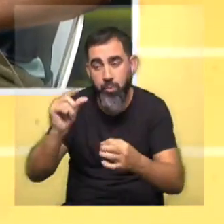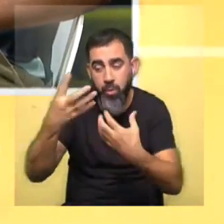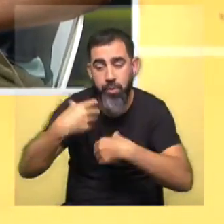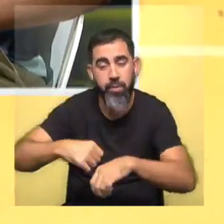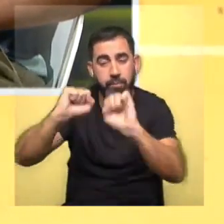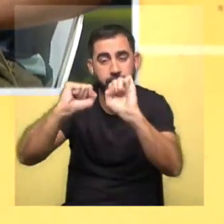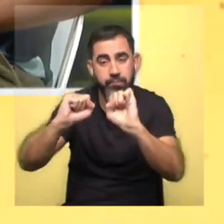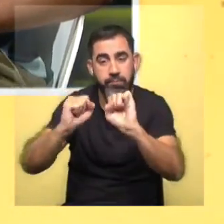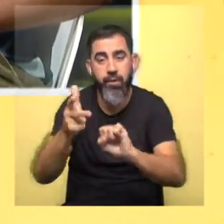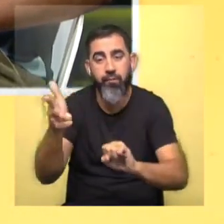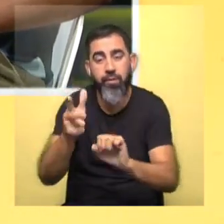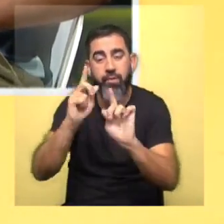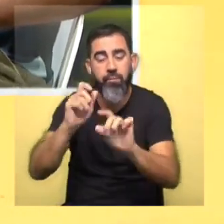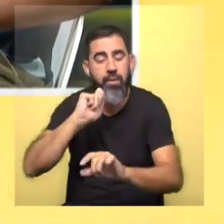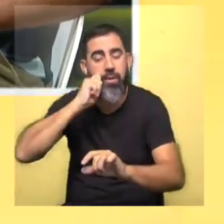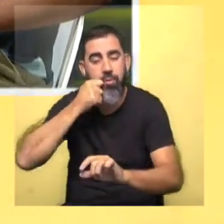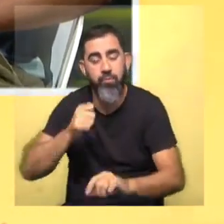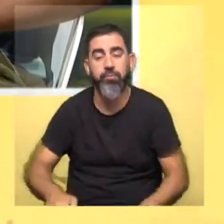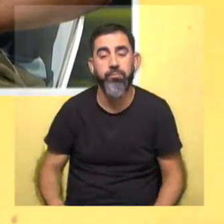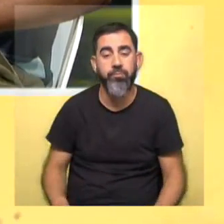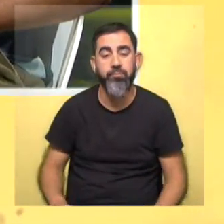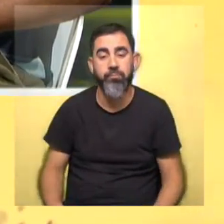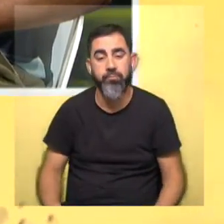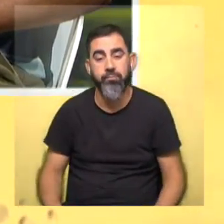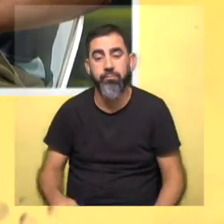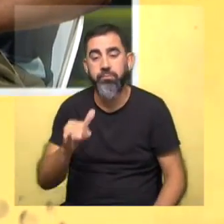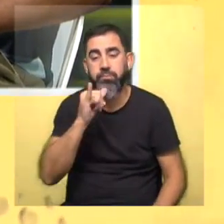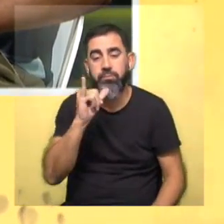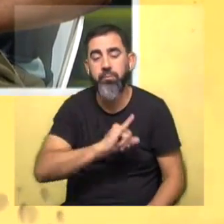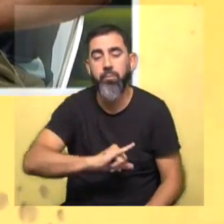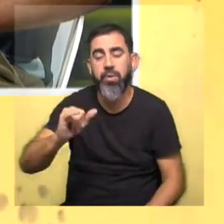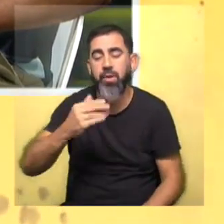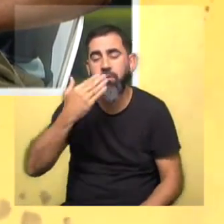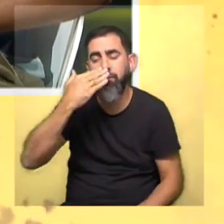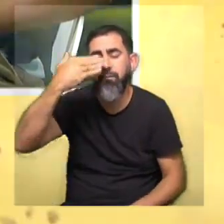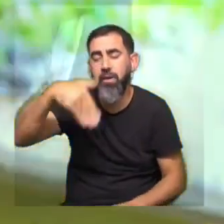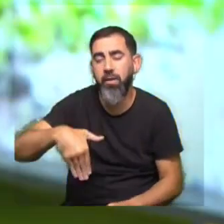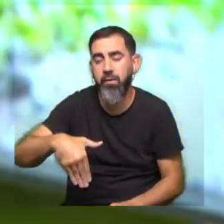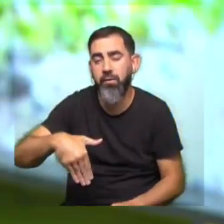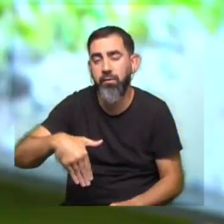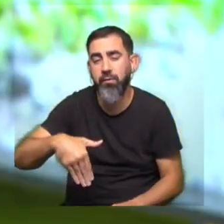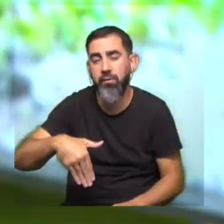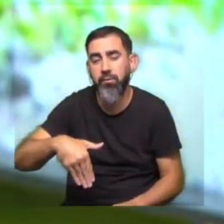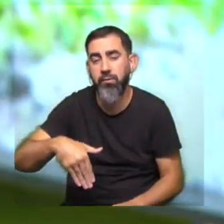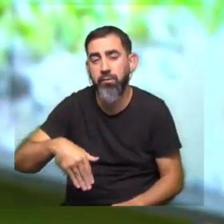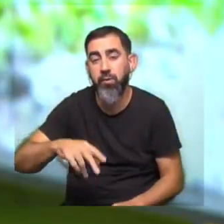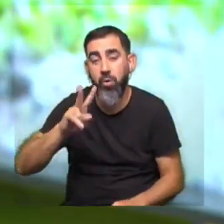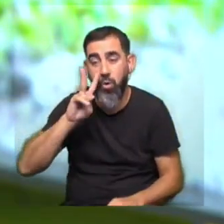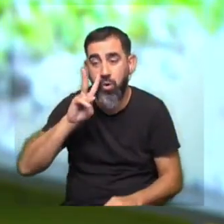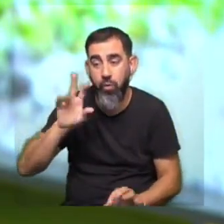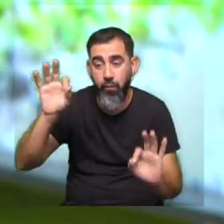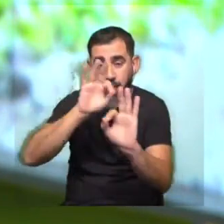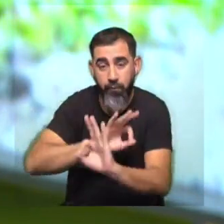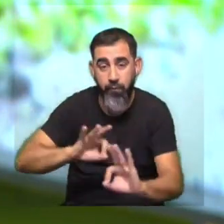Y hicimos unos videos buenísimos también. El mensaje final y ya en el último minuto es, no la vemos porque bueno,